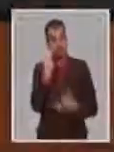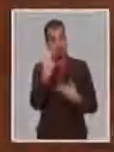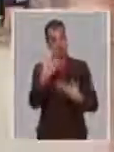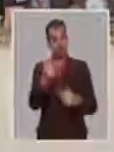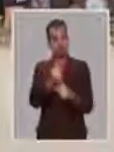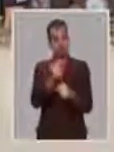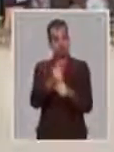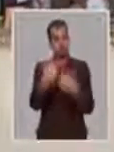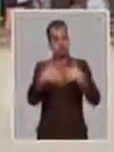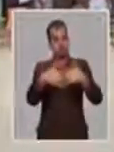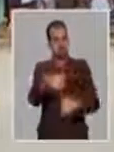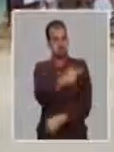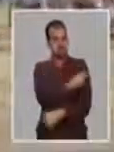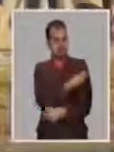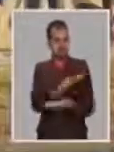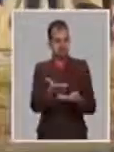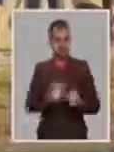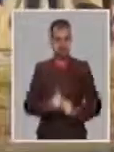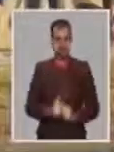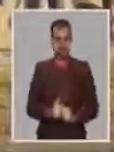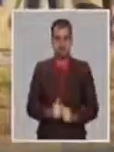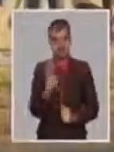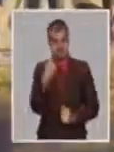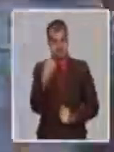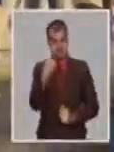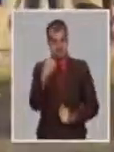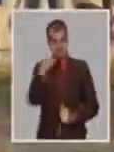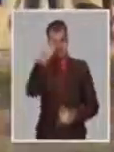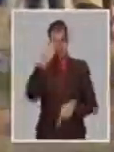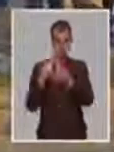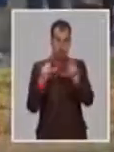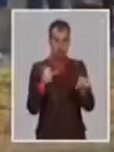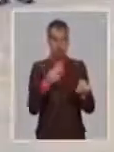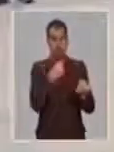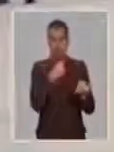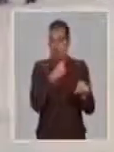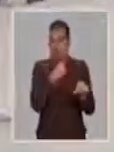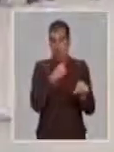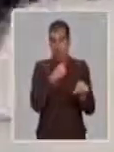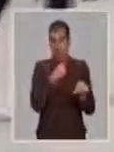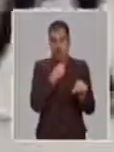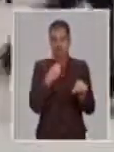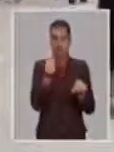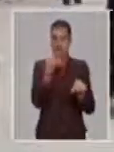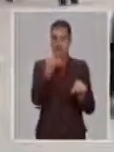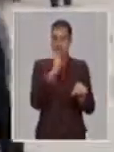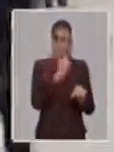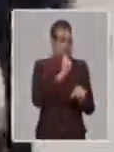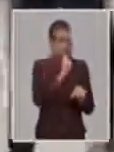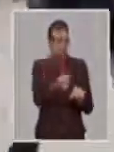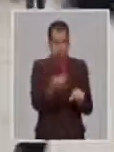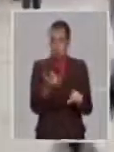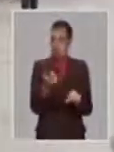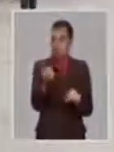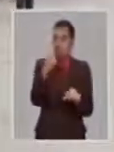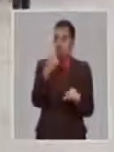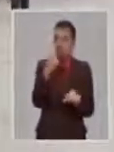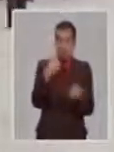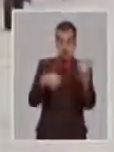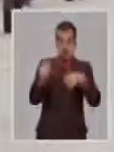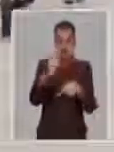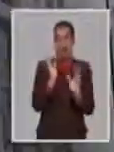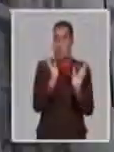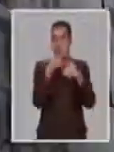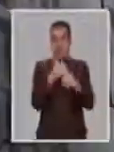de vacunación. Puede parecer increíble que una isla pobre donde hay escasez de alimentos y medicamentos básicos como analgésicos